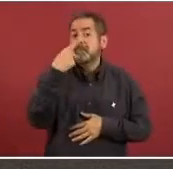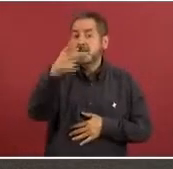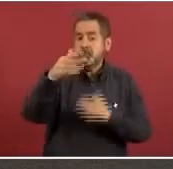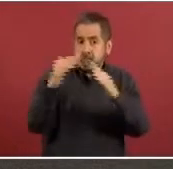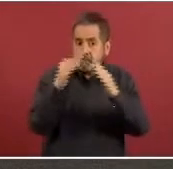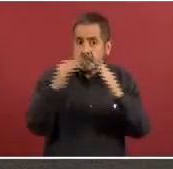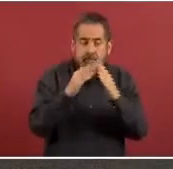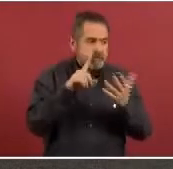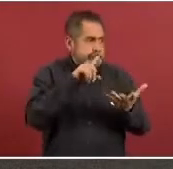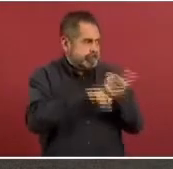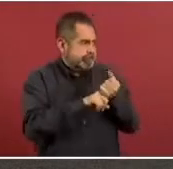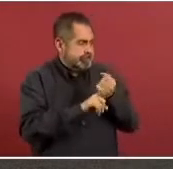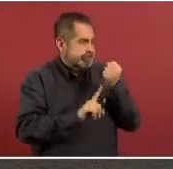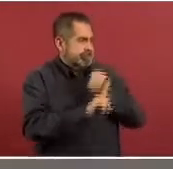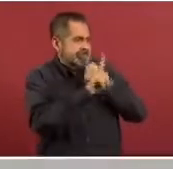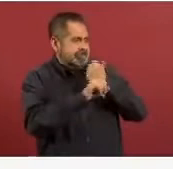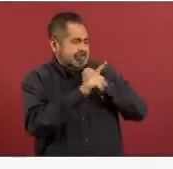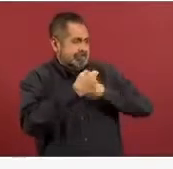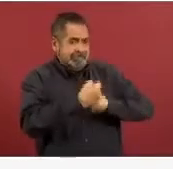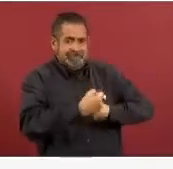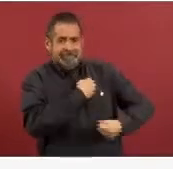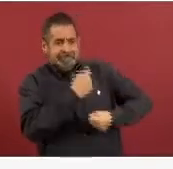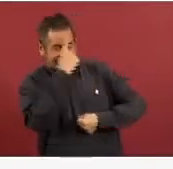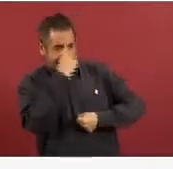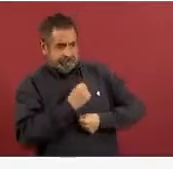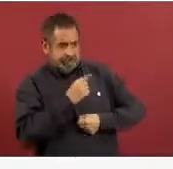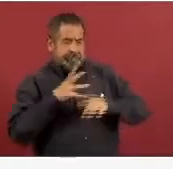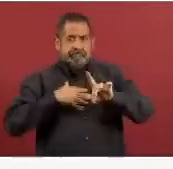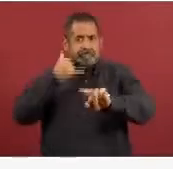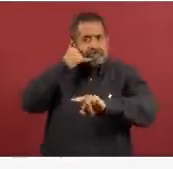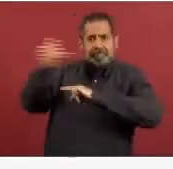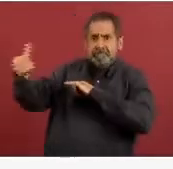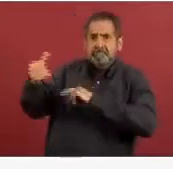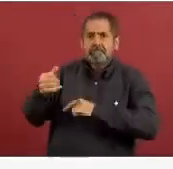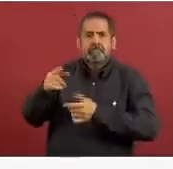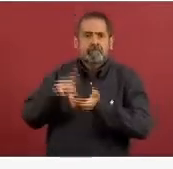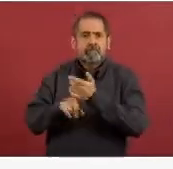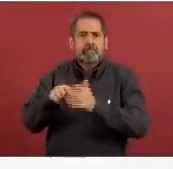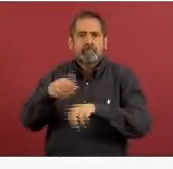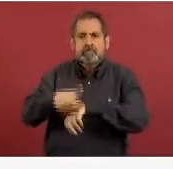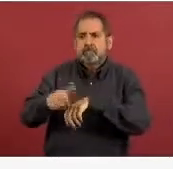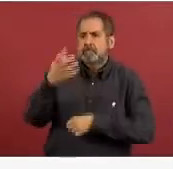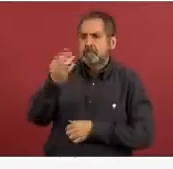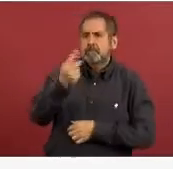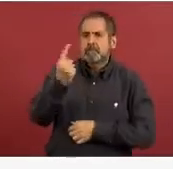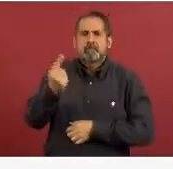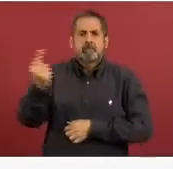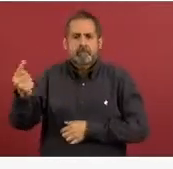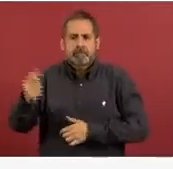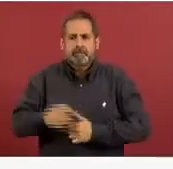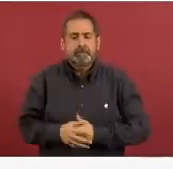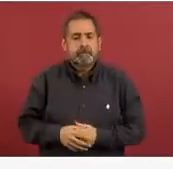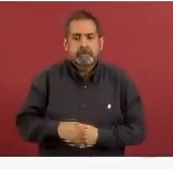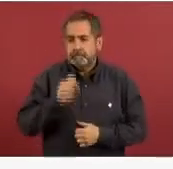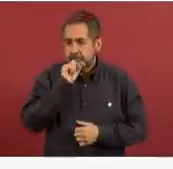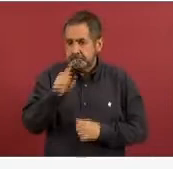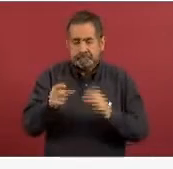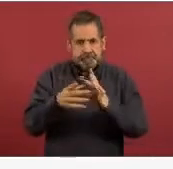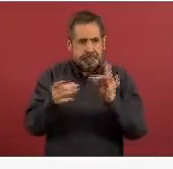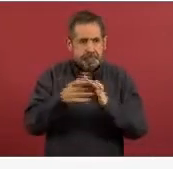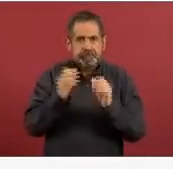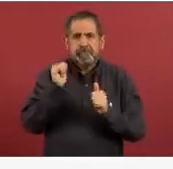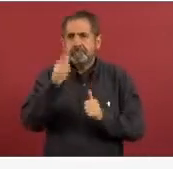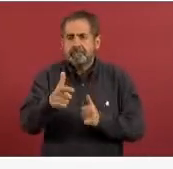de violencia, busca ayuda y llama al 911. Igualmente, si vives violencia o alguno de